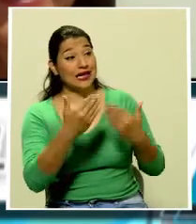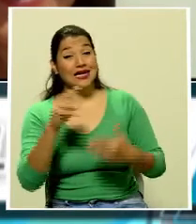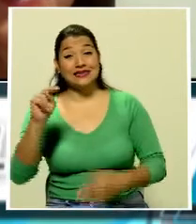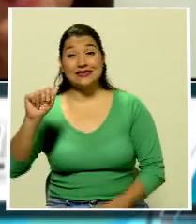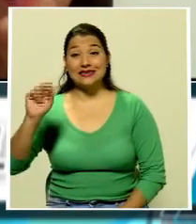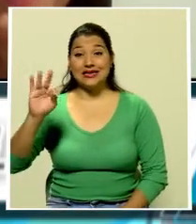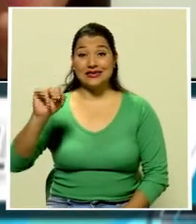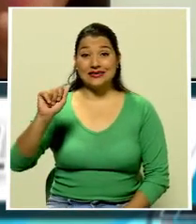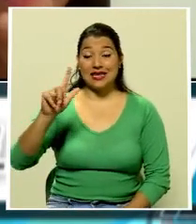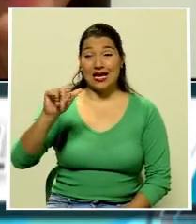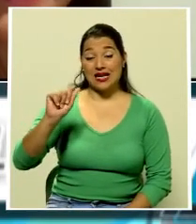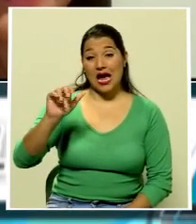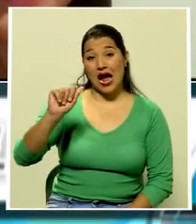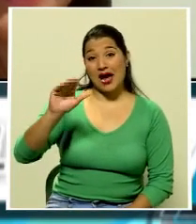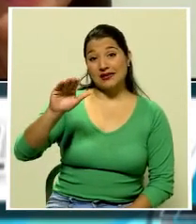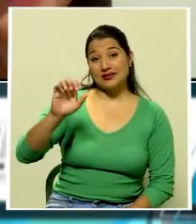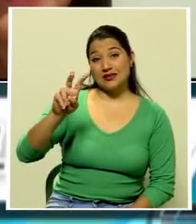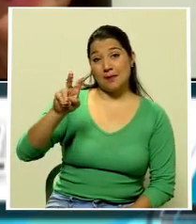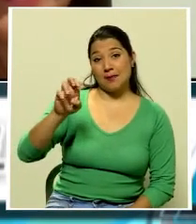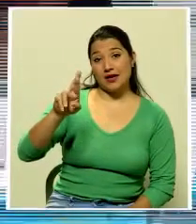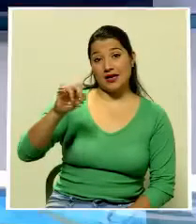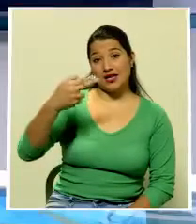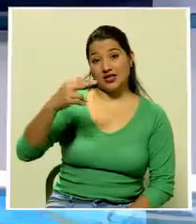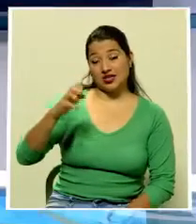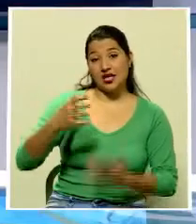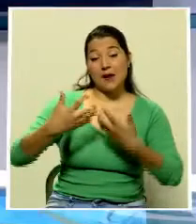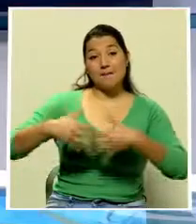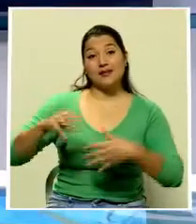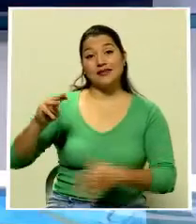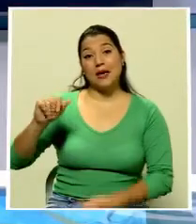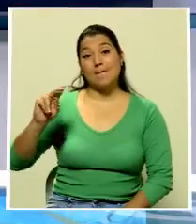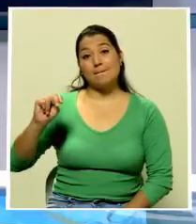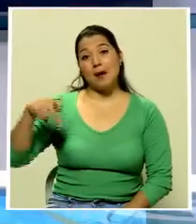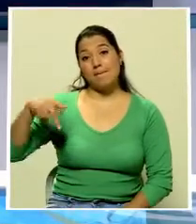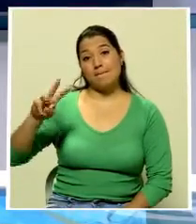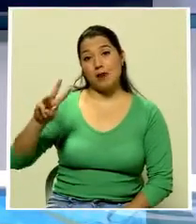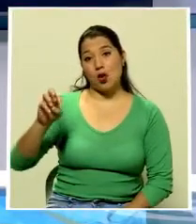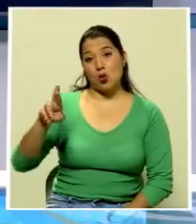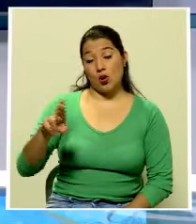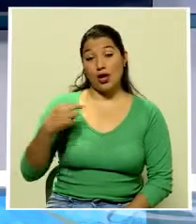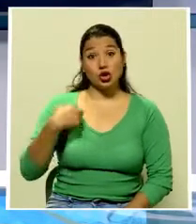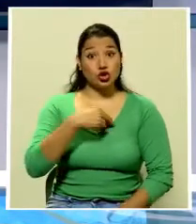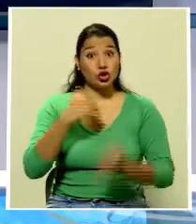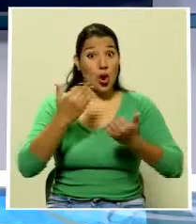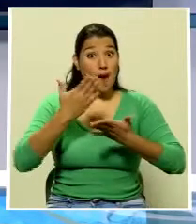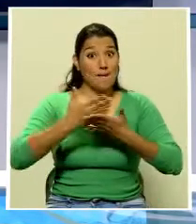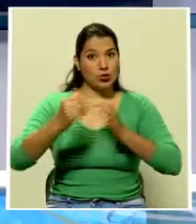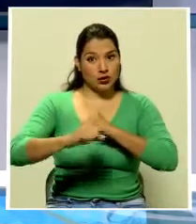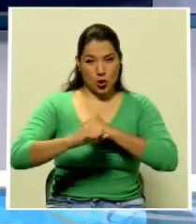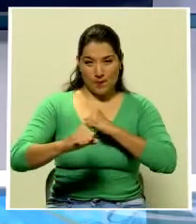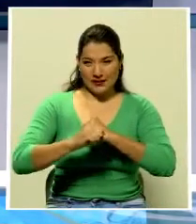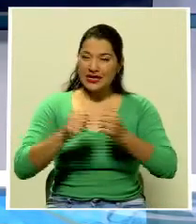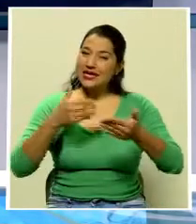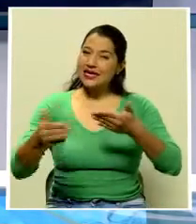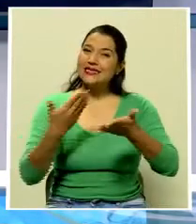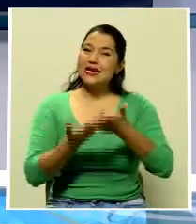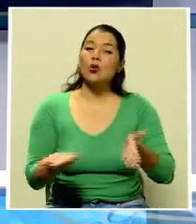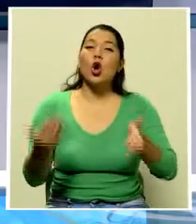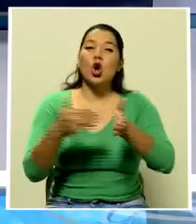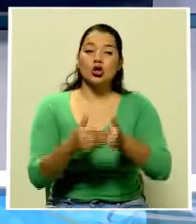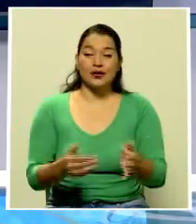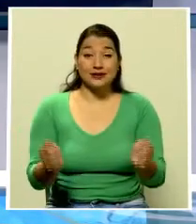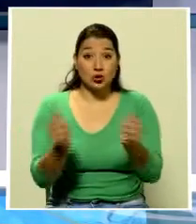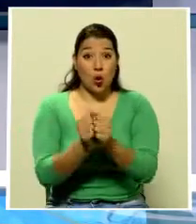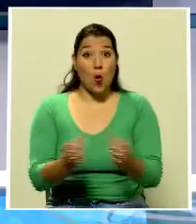Natalia Severiche de la firma Manpower. Nosotros hacemos una pausa comercial y enseguida